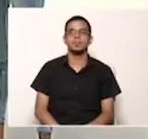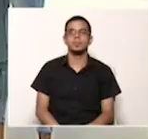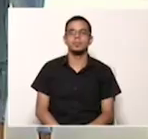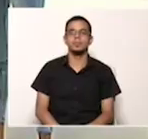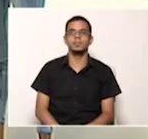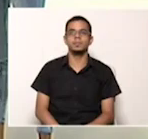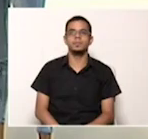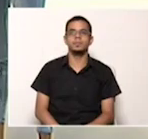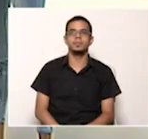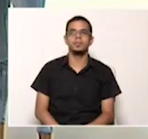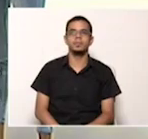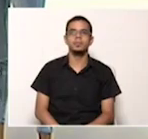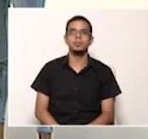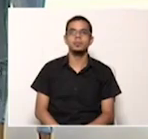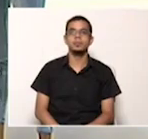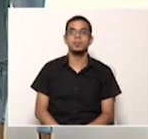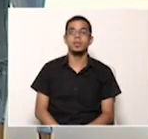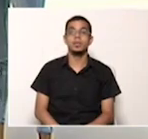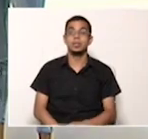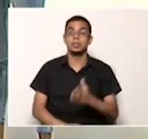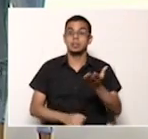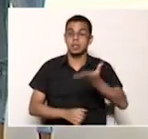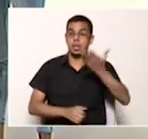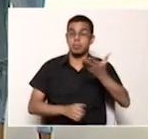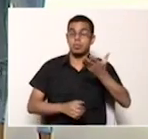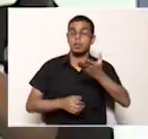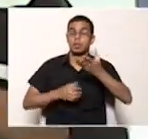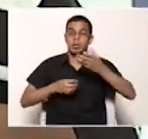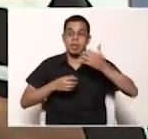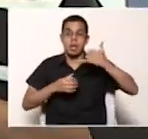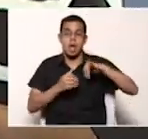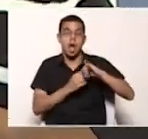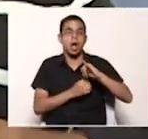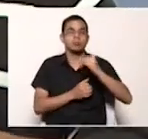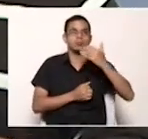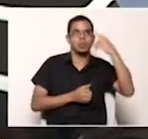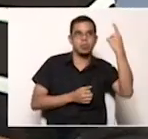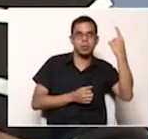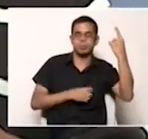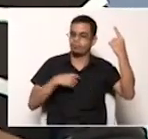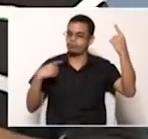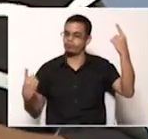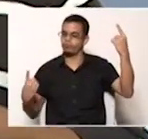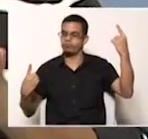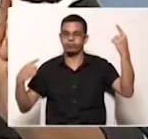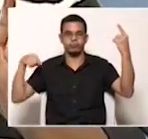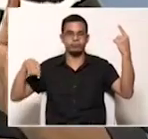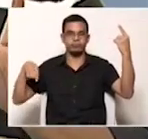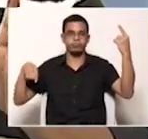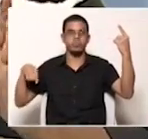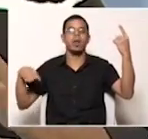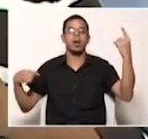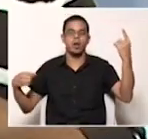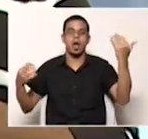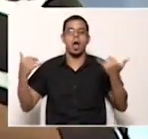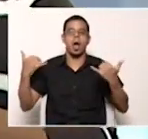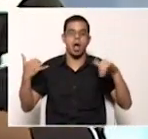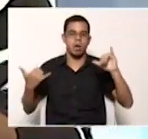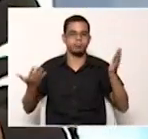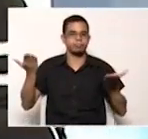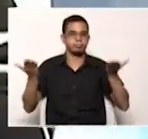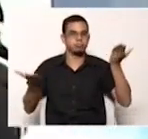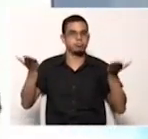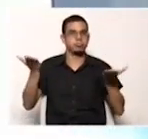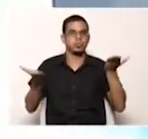Claro, es muy importante eso y saber que hay un equilibrio, o debe existir un equilibrio en ese aspecto de lo que es